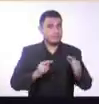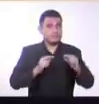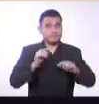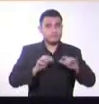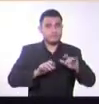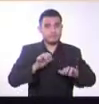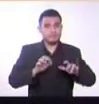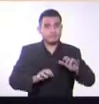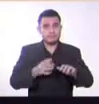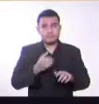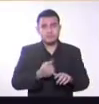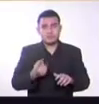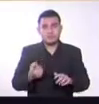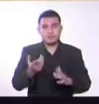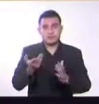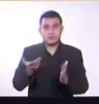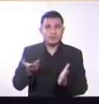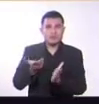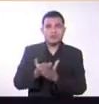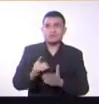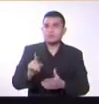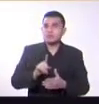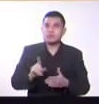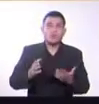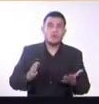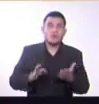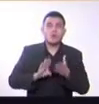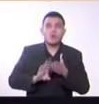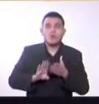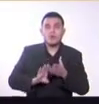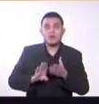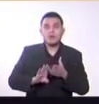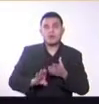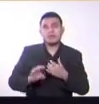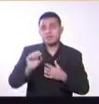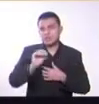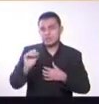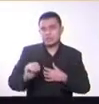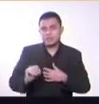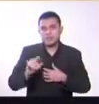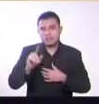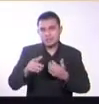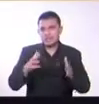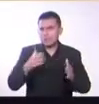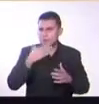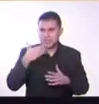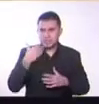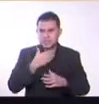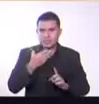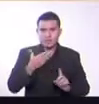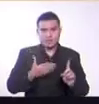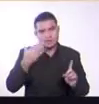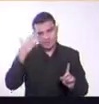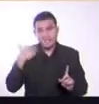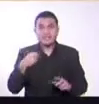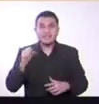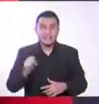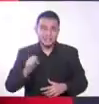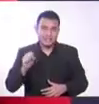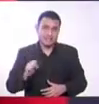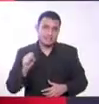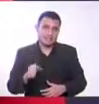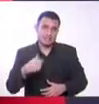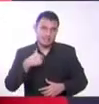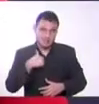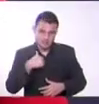que te ofrece no cobrarte el IVA. Ah, es cierto. ¿Alguna vez te ha pasado, Candy? Sí, bueno, voy a